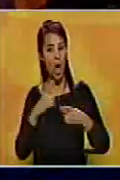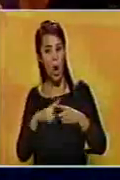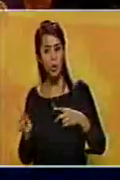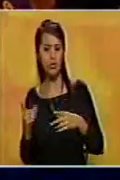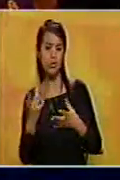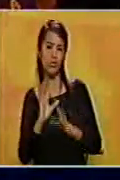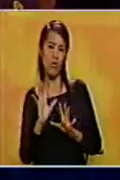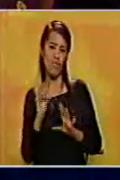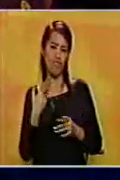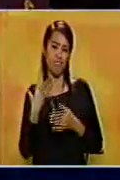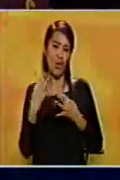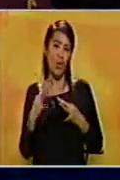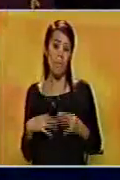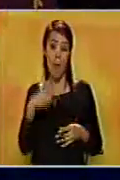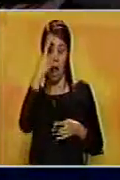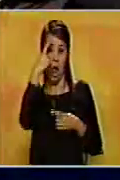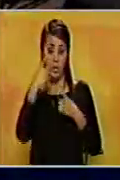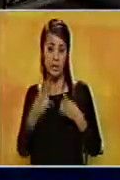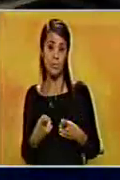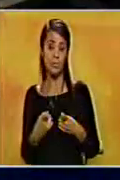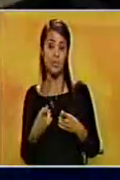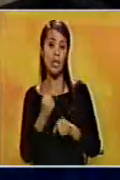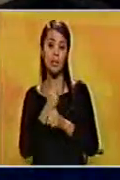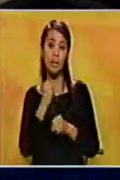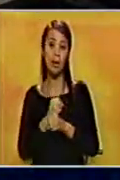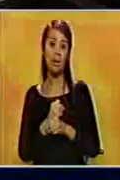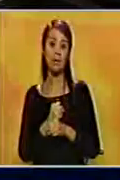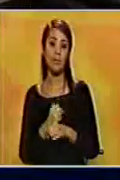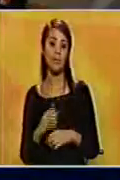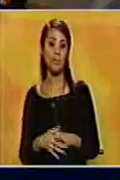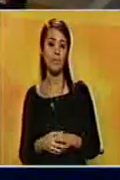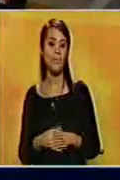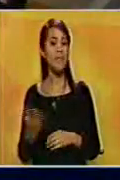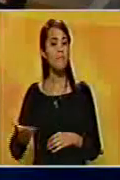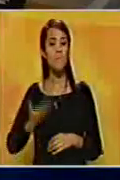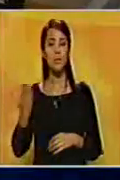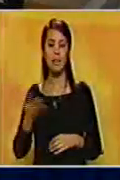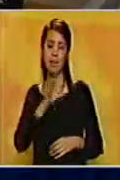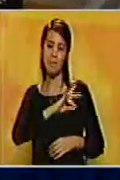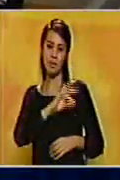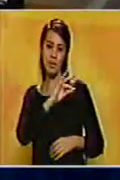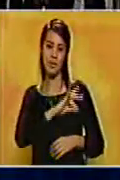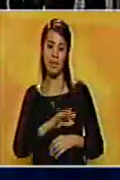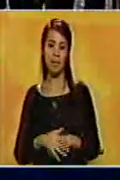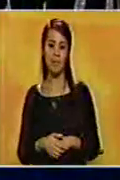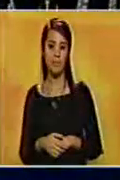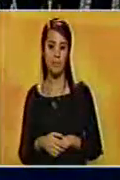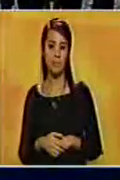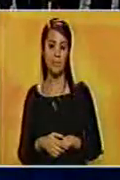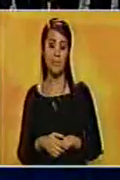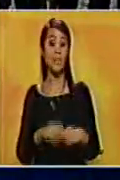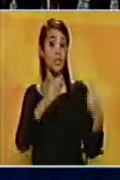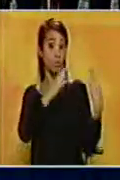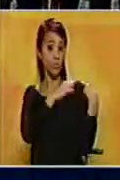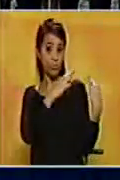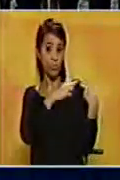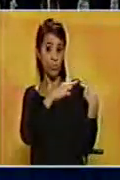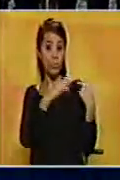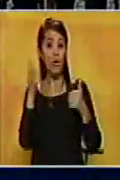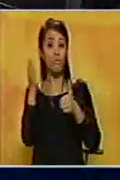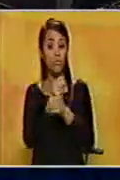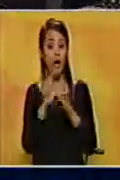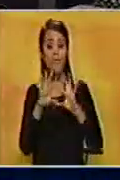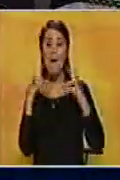Sin embargo, todos coinciden en que en sus trabajos son vitales para la sociedad. En su responsabilidad han encontrado